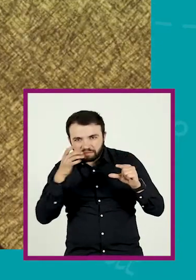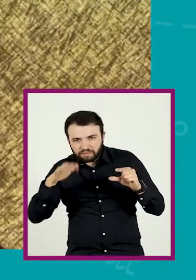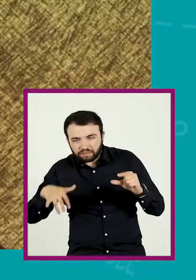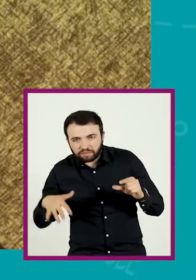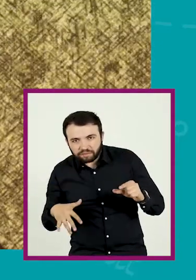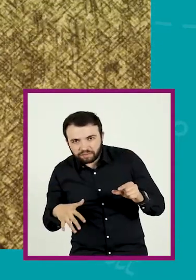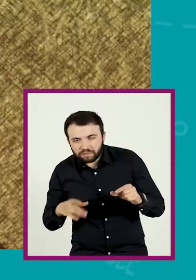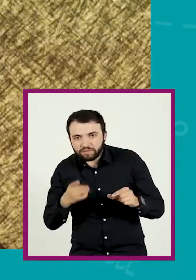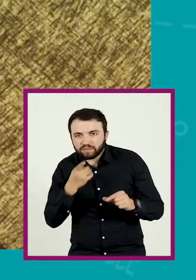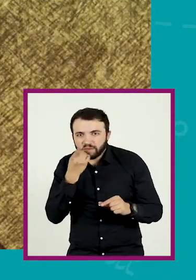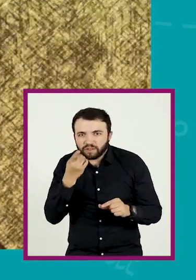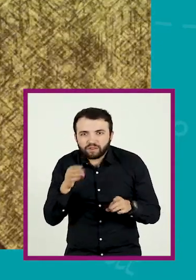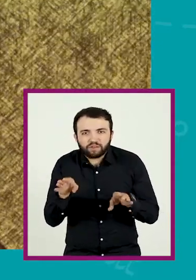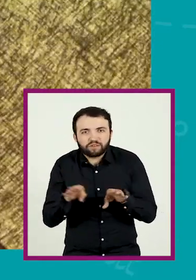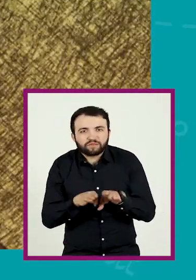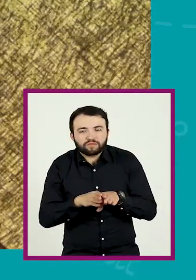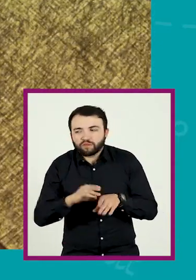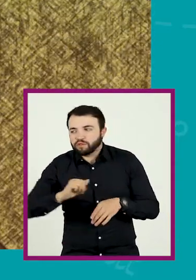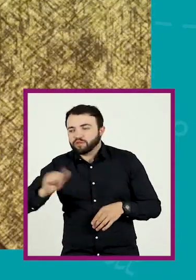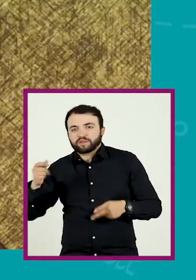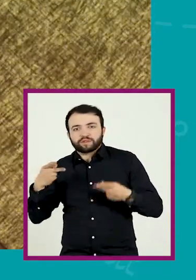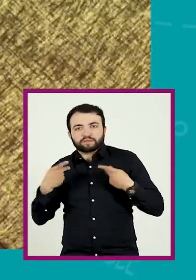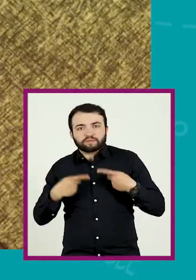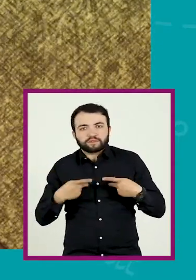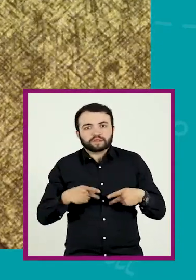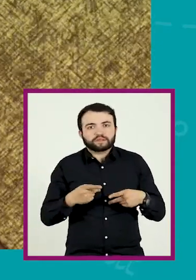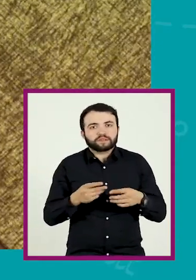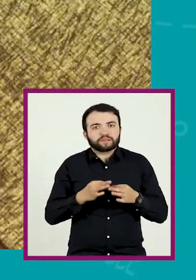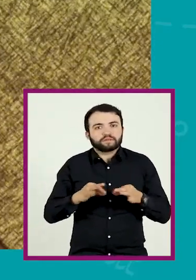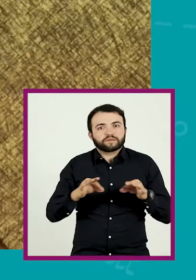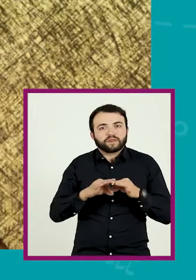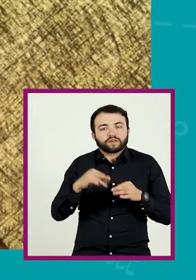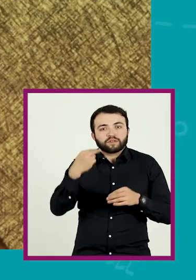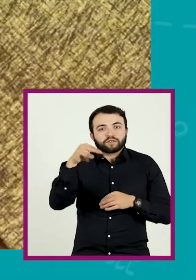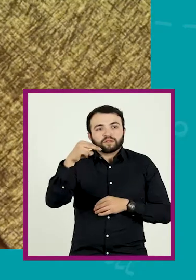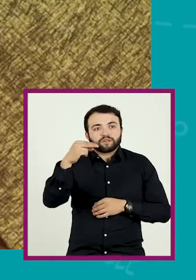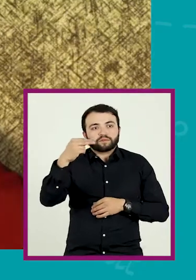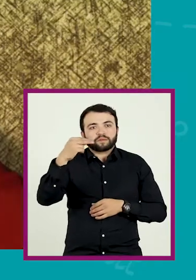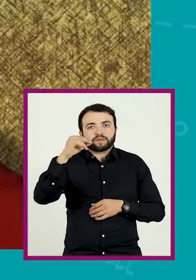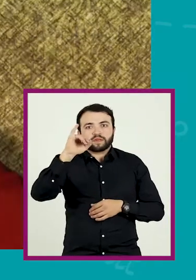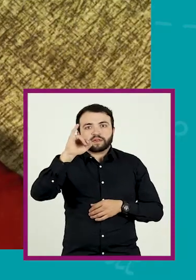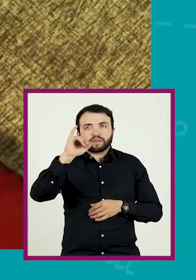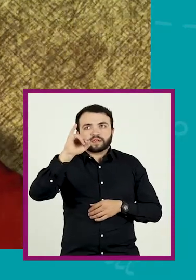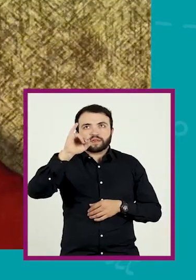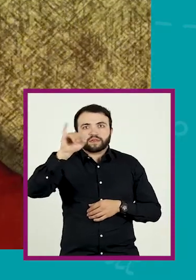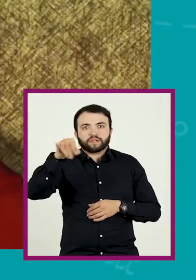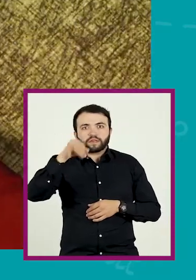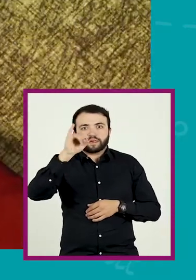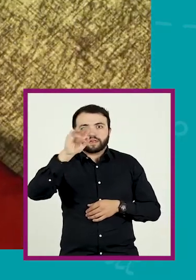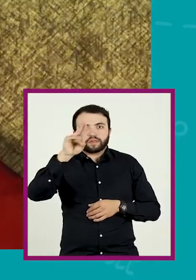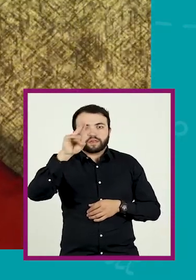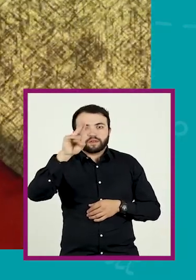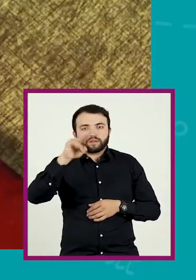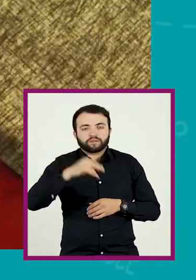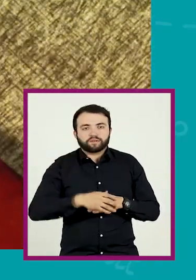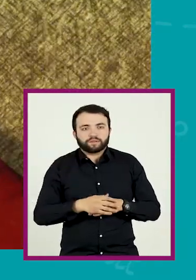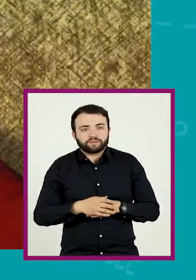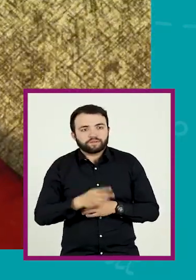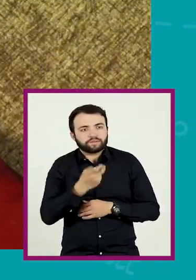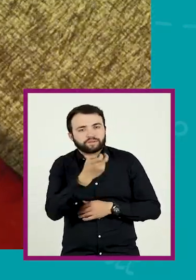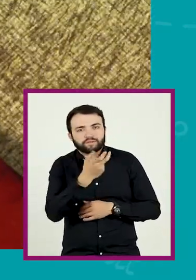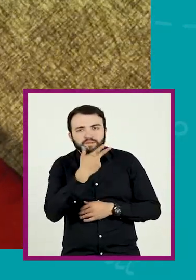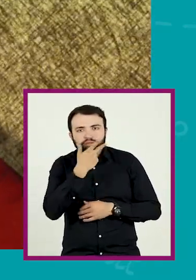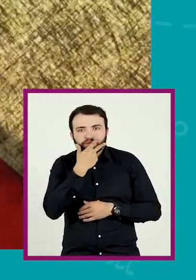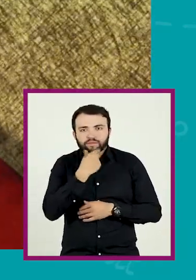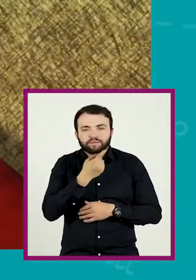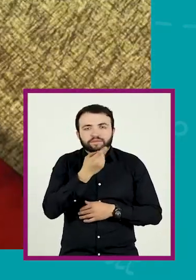metáfora, tiene como base otro autor que también es muy importante para Kant, que es Hume, ¿no? Sí. Y la idea es que